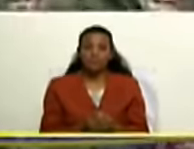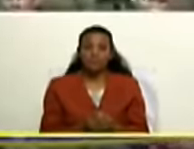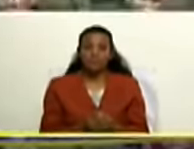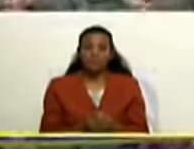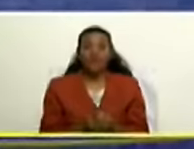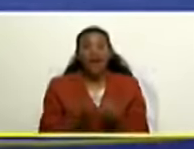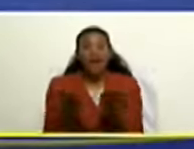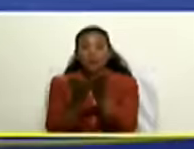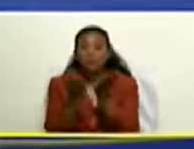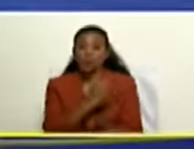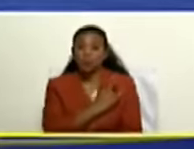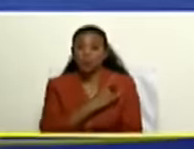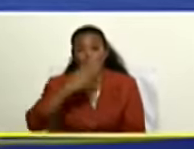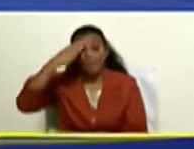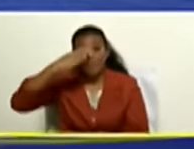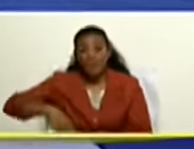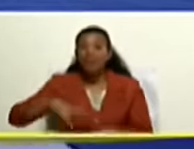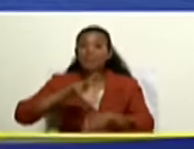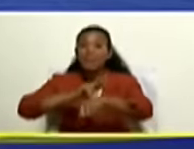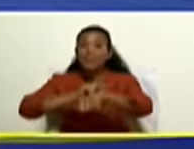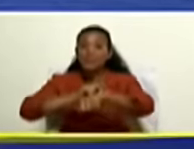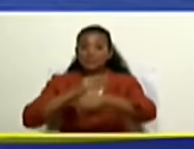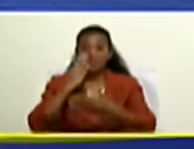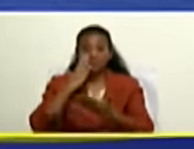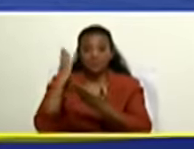A la Academia Militar de Medicina.